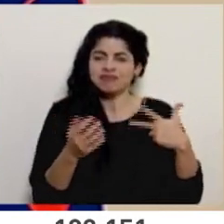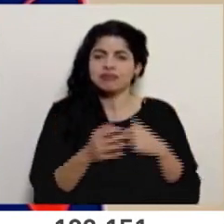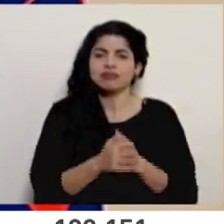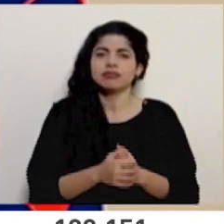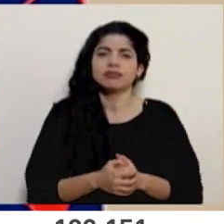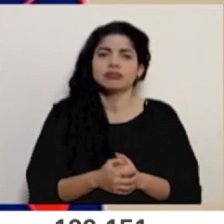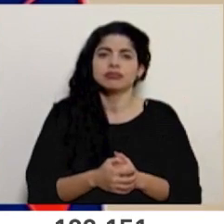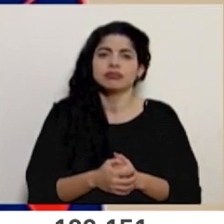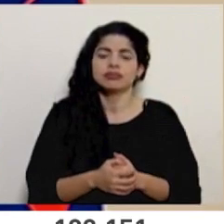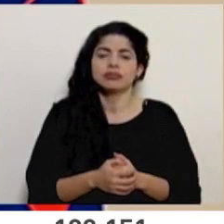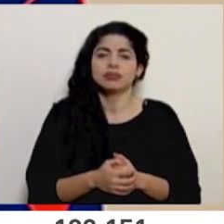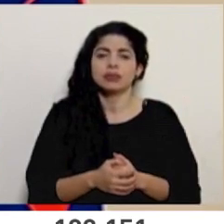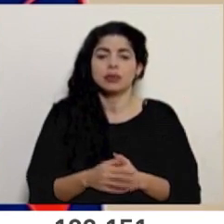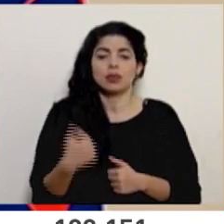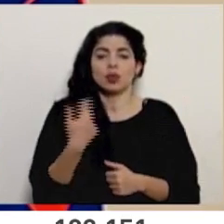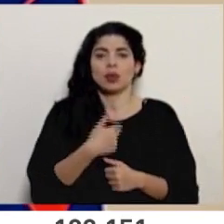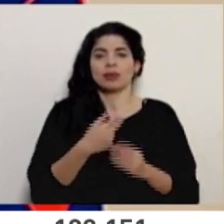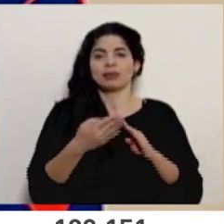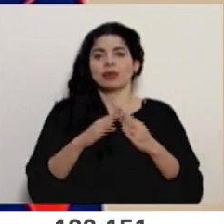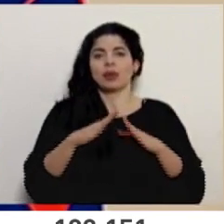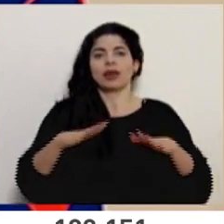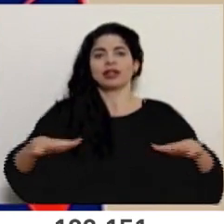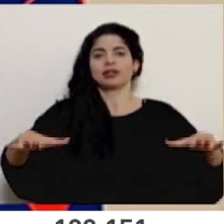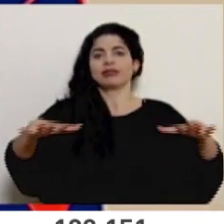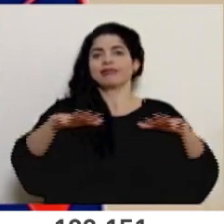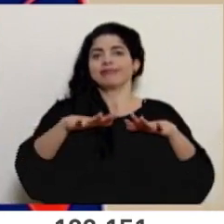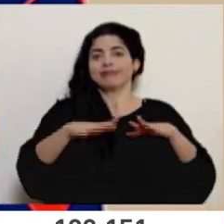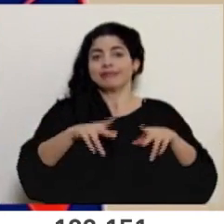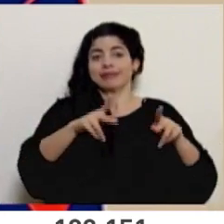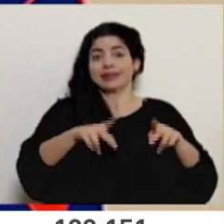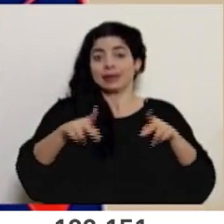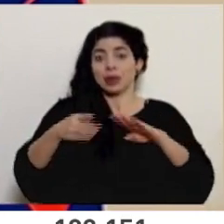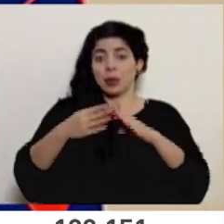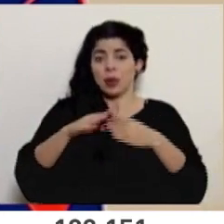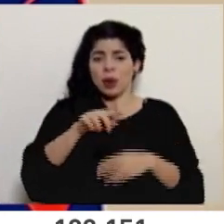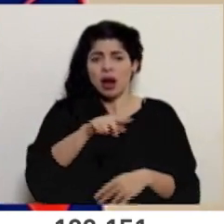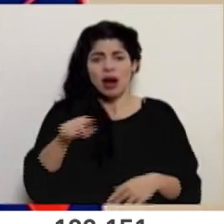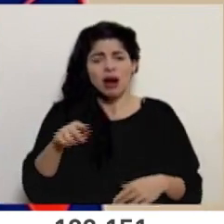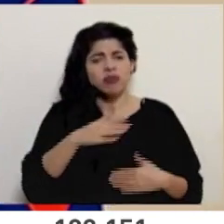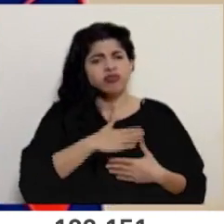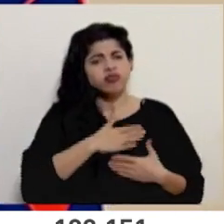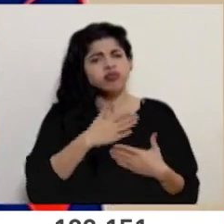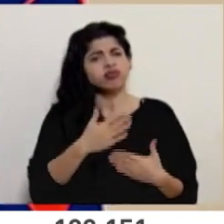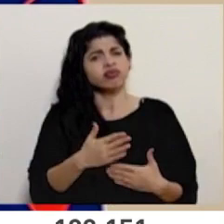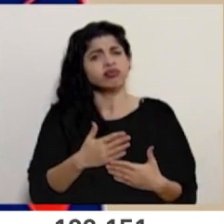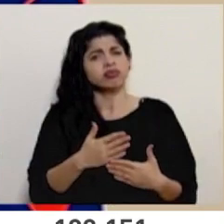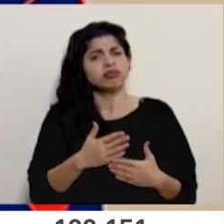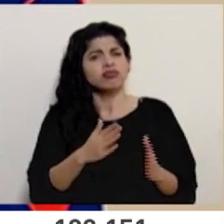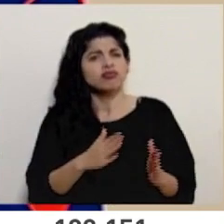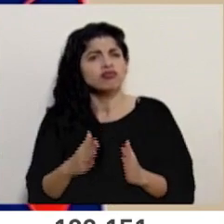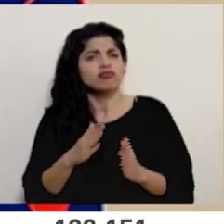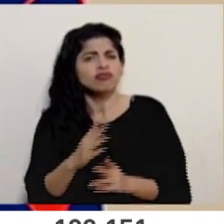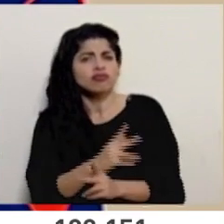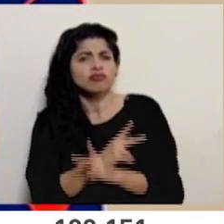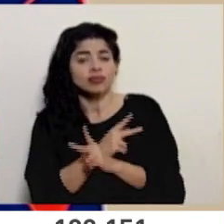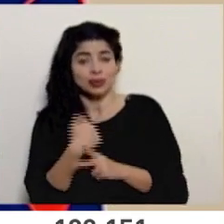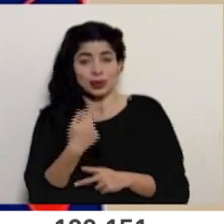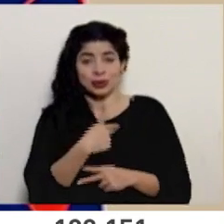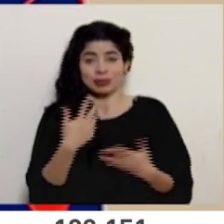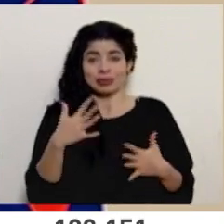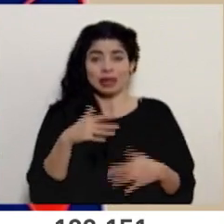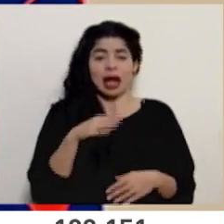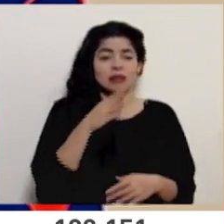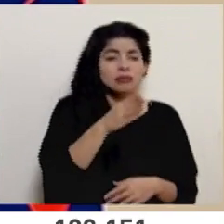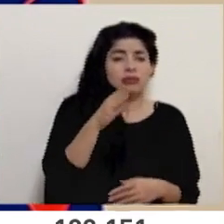es nuestra población con una disposición a prevenir. En los estudios que hacemos, más